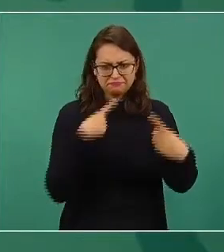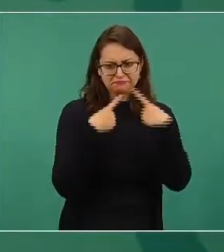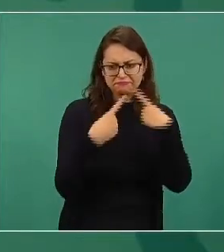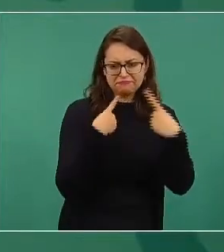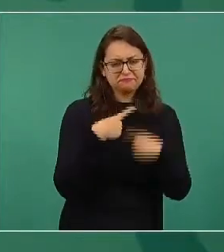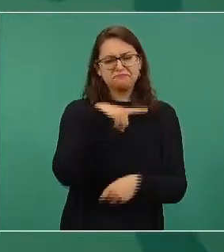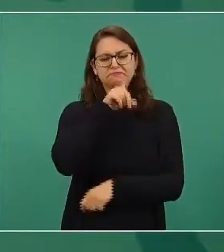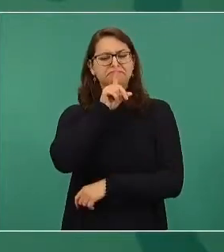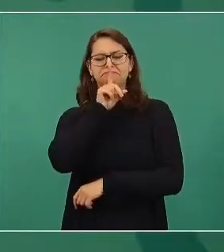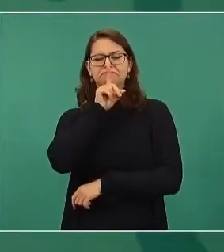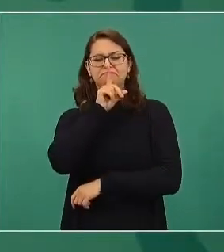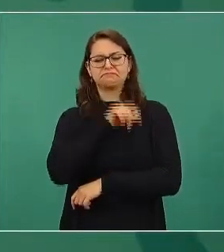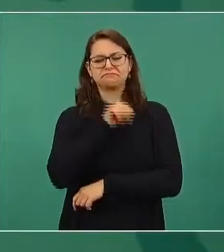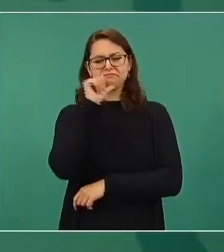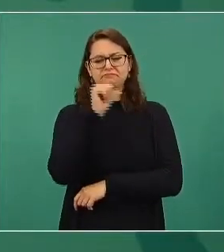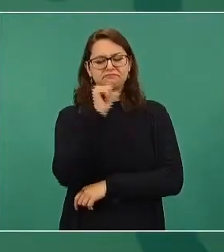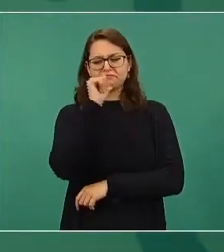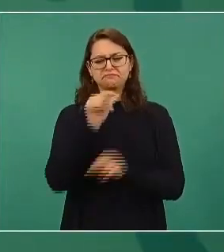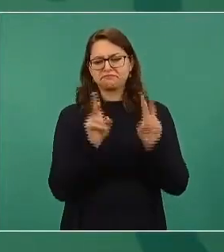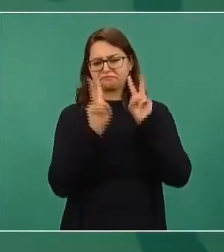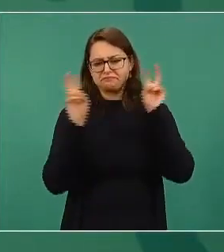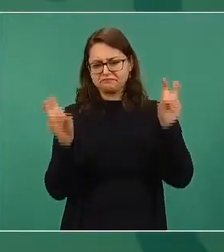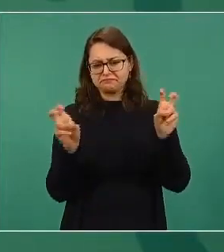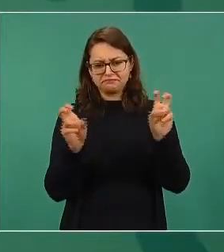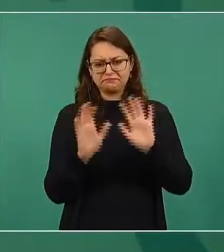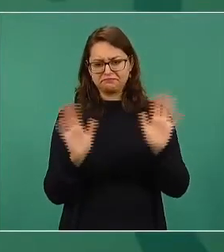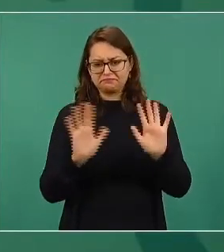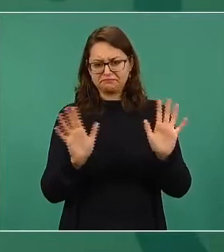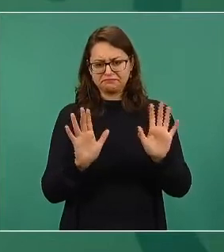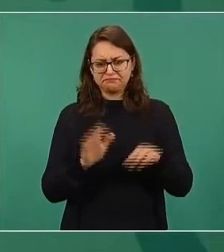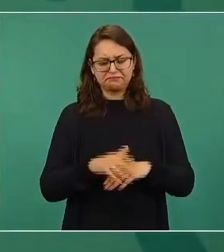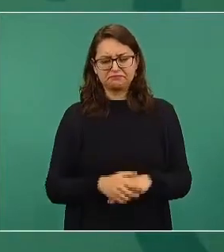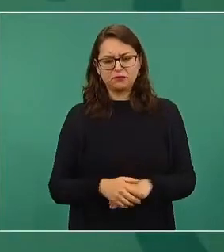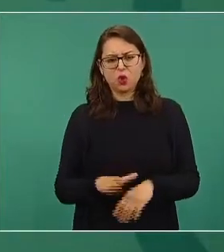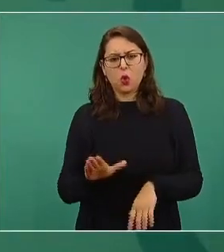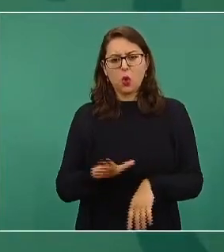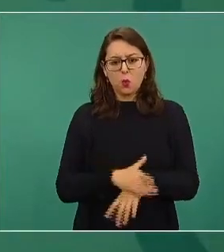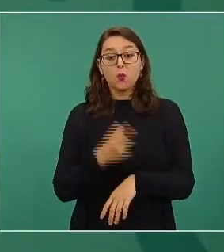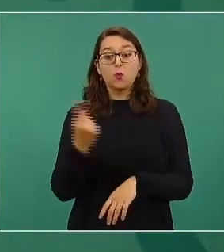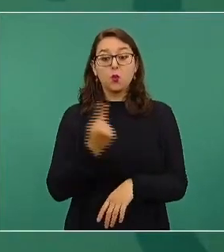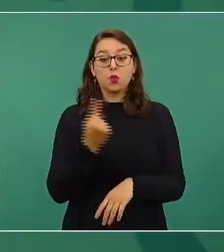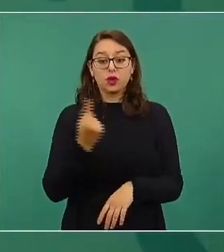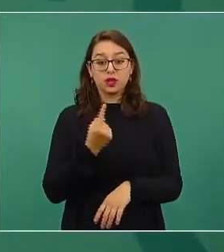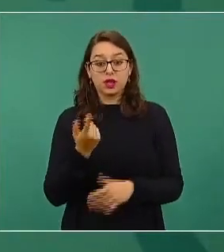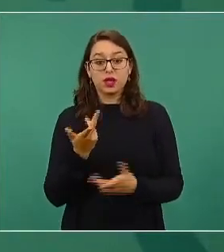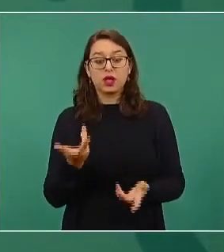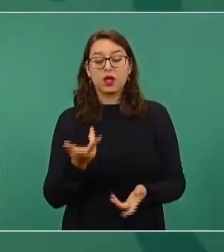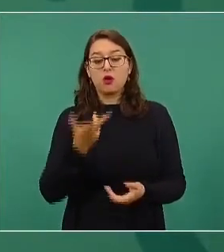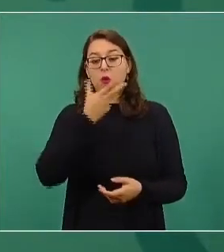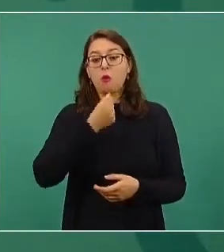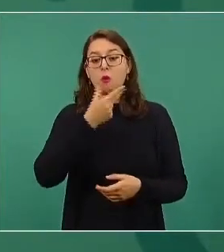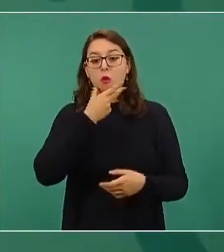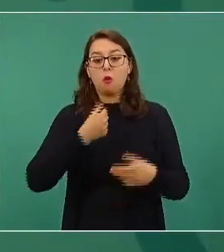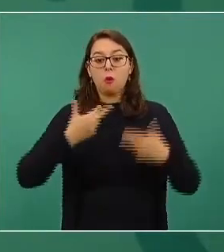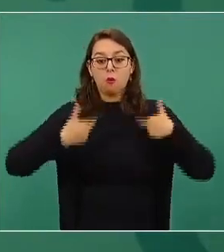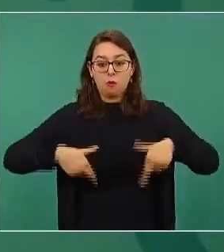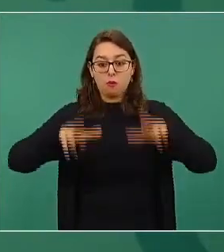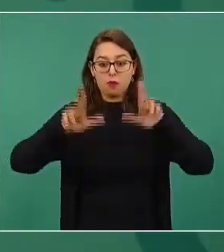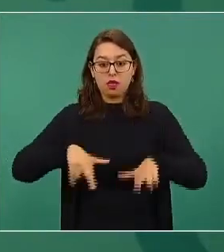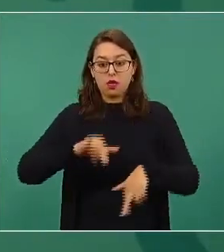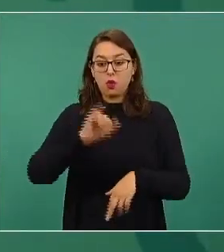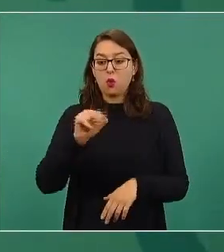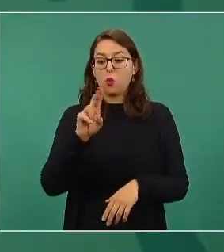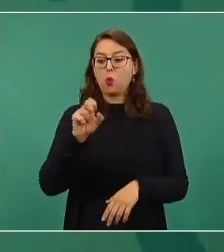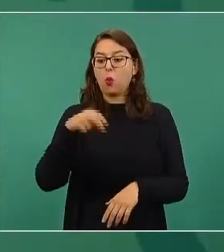Washington porque el doctor Juan Ramón de la Fuente, que es el embajador de México en la